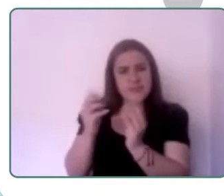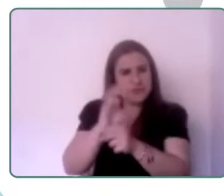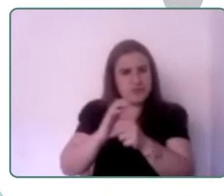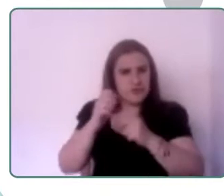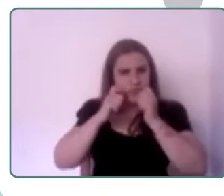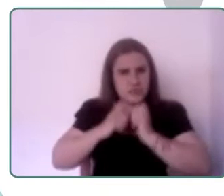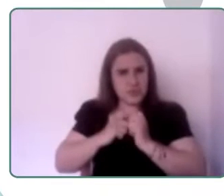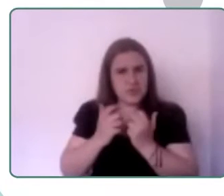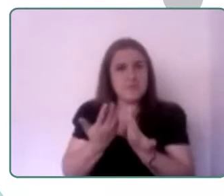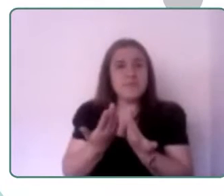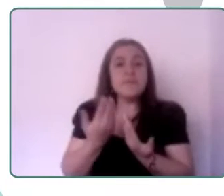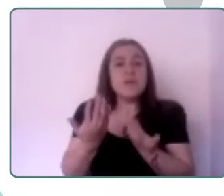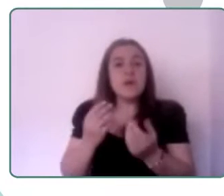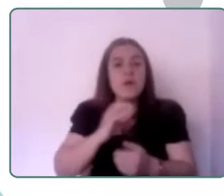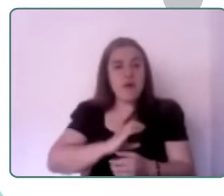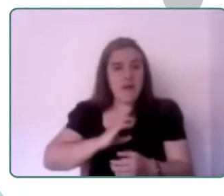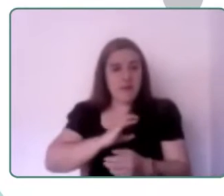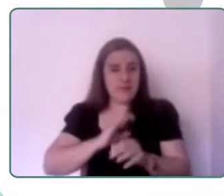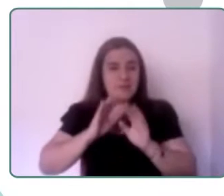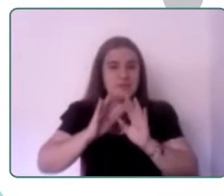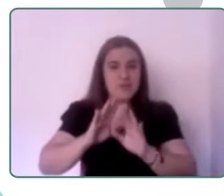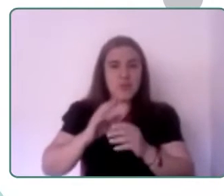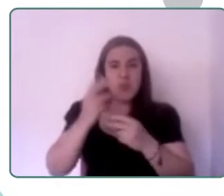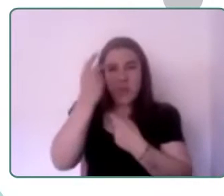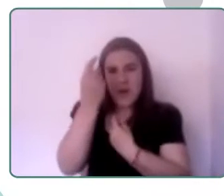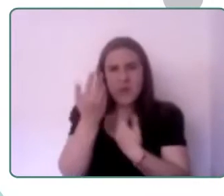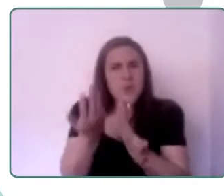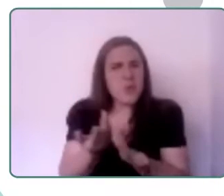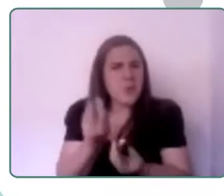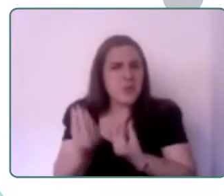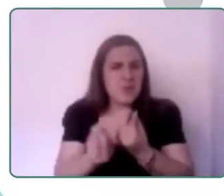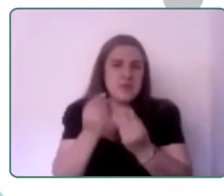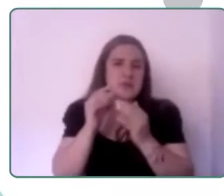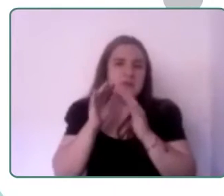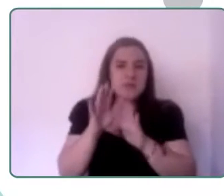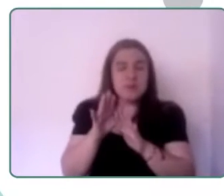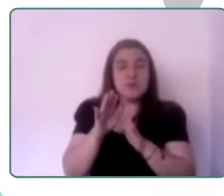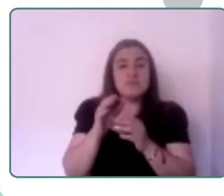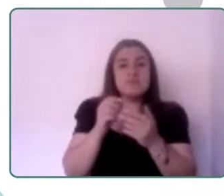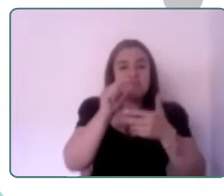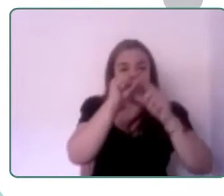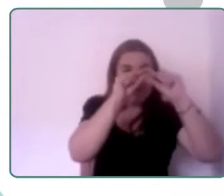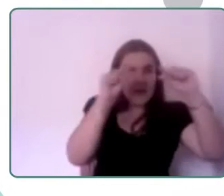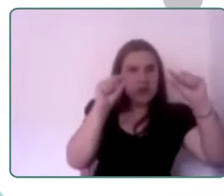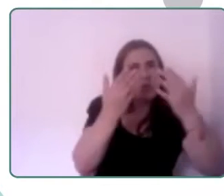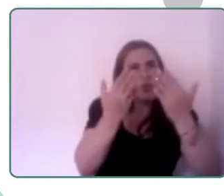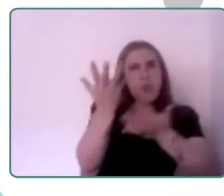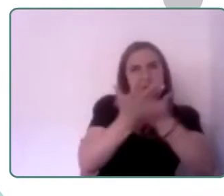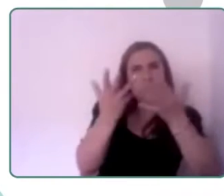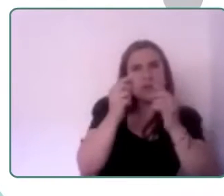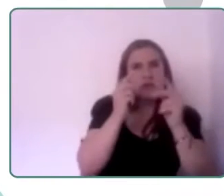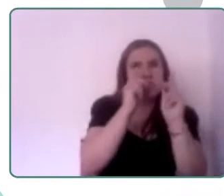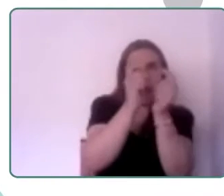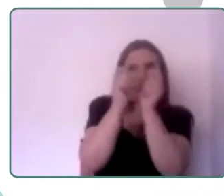desde caracterizar las valoraciones, describir los tipos y las características de las interacciones, reconocer los tipos